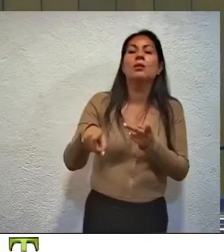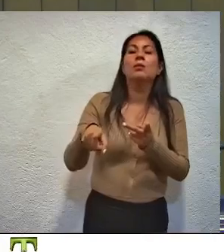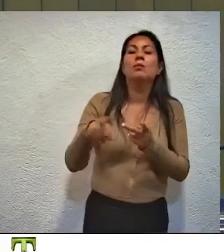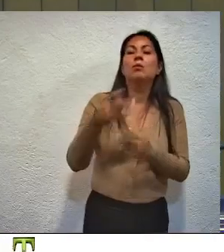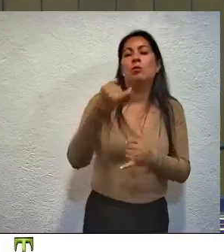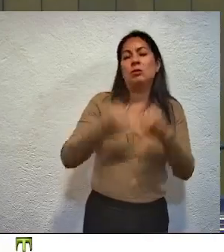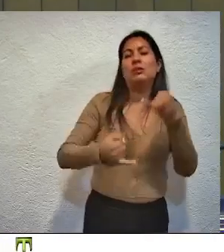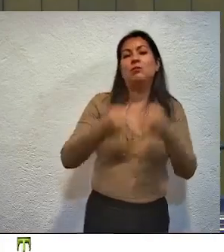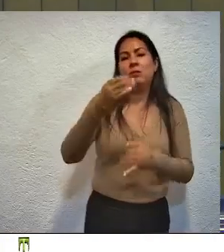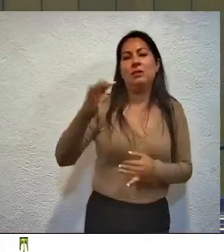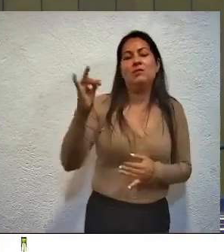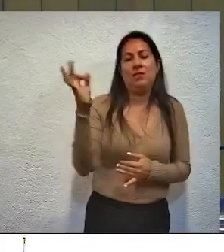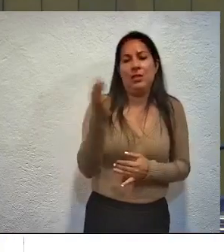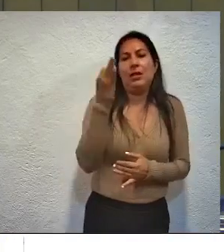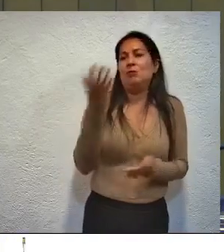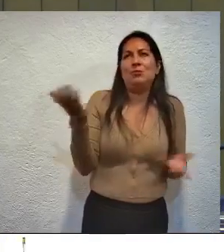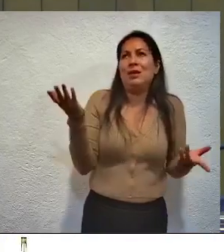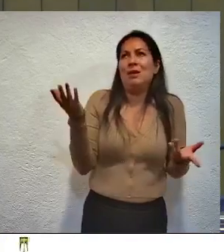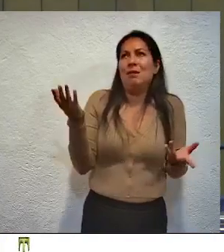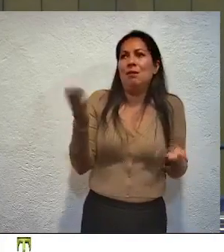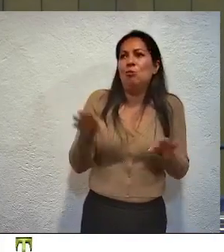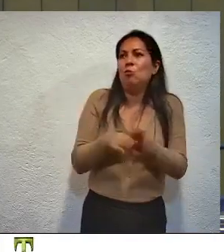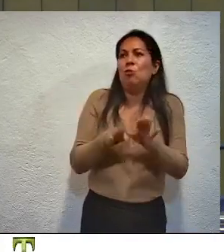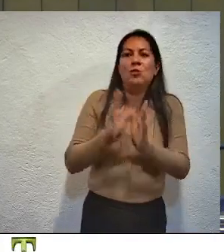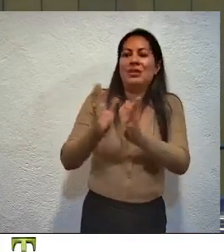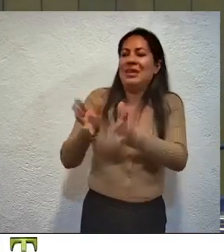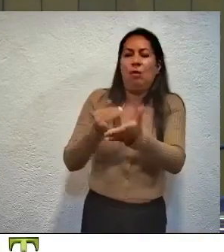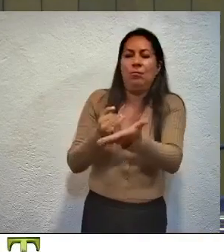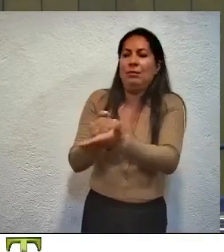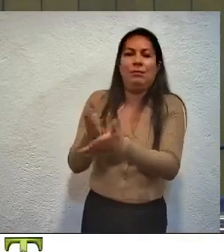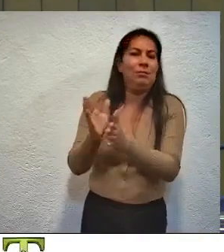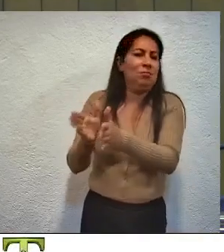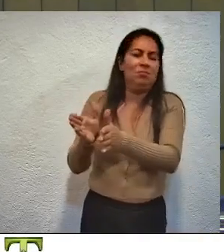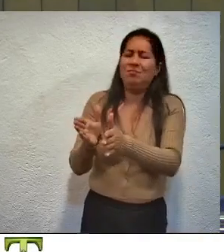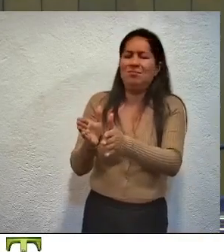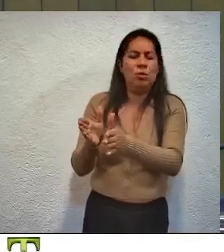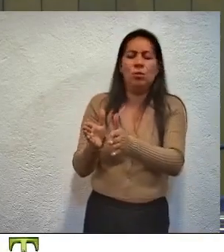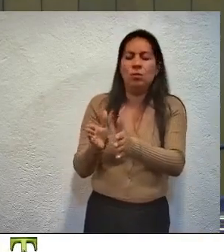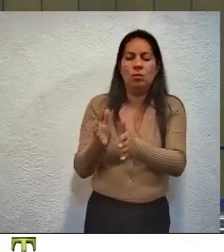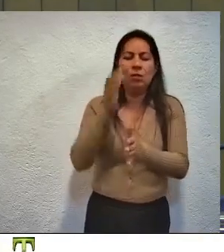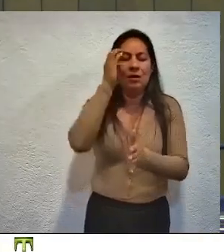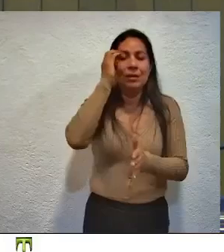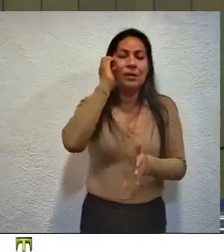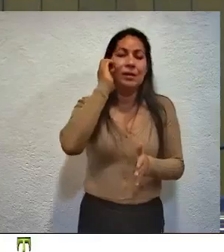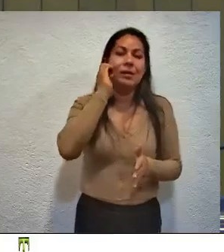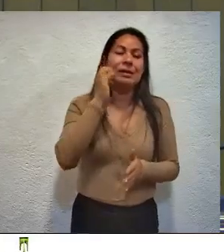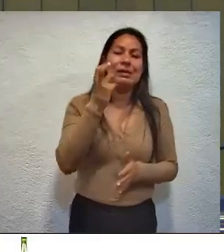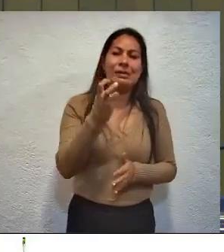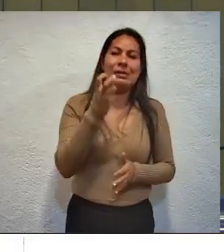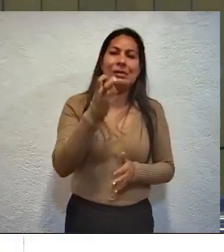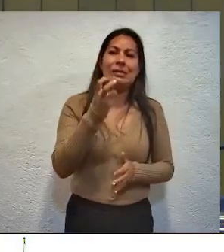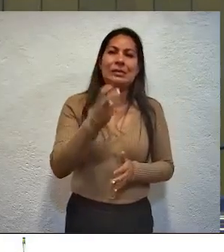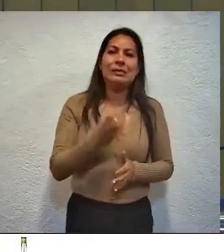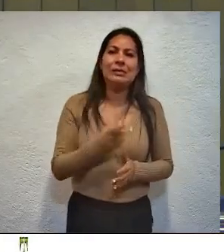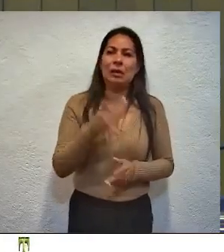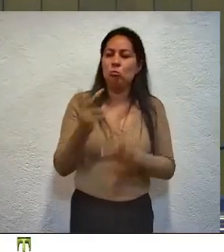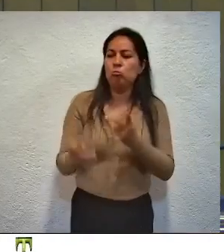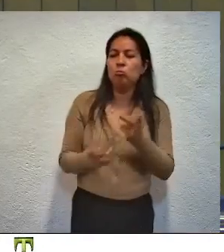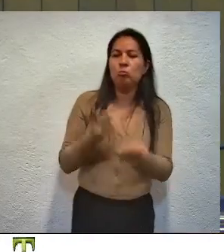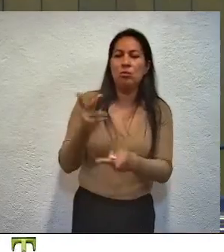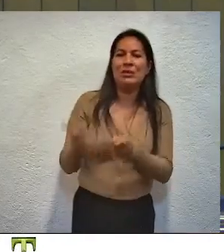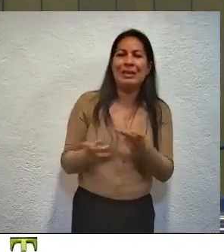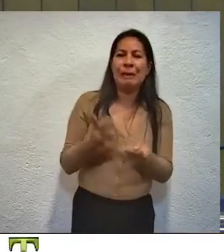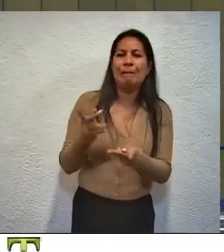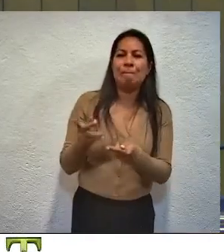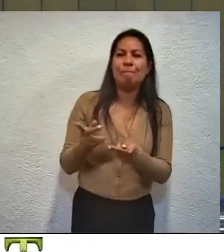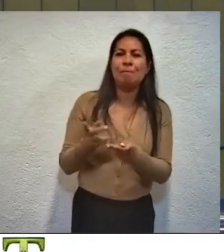los tribunales federales. O sea, no es como tal ya una determinación. De hecho, esta consulta